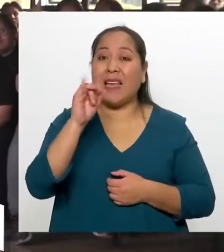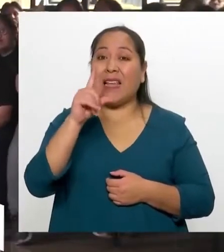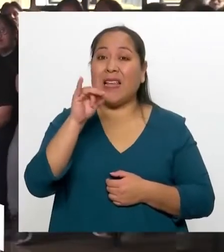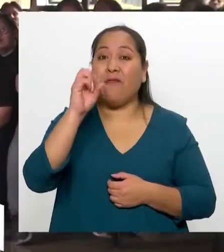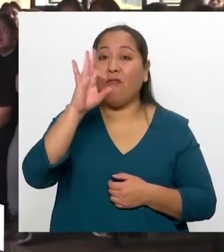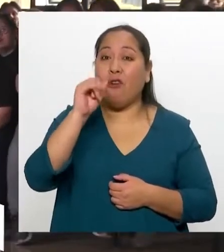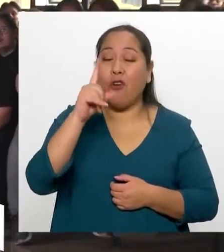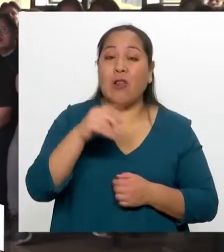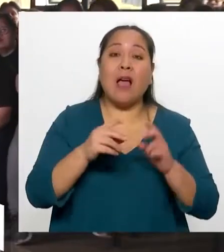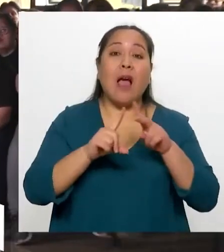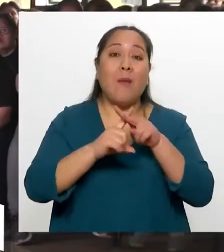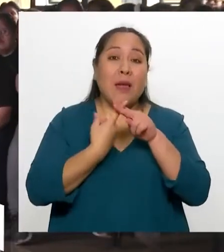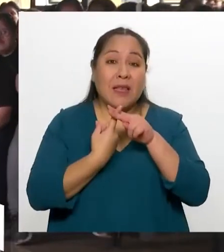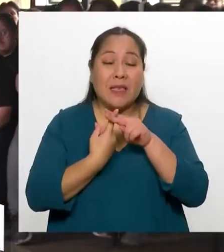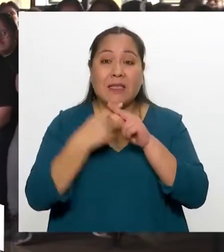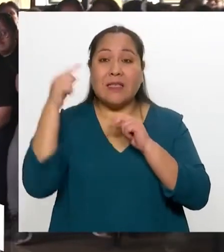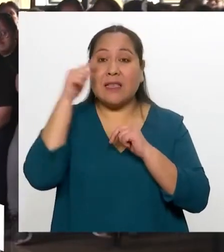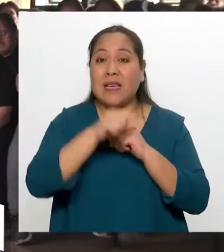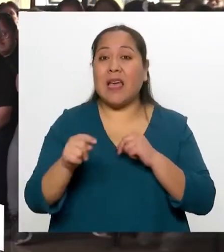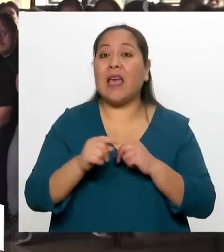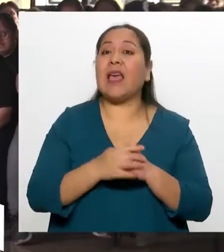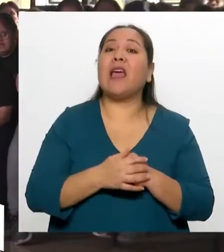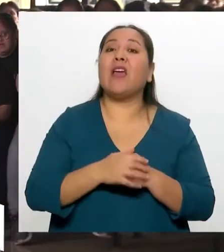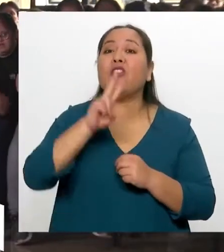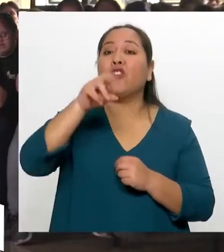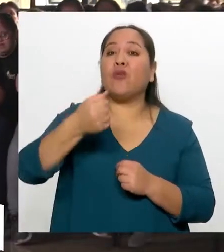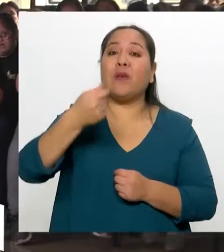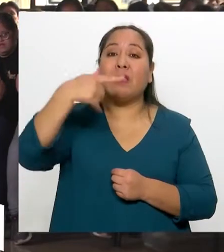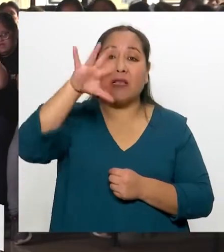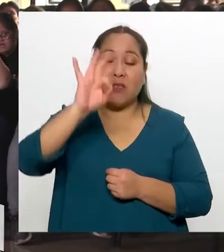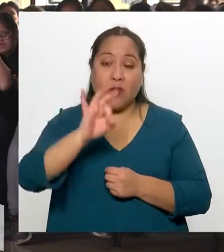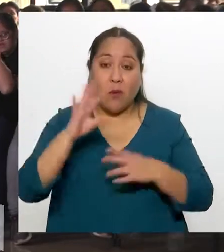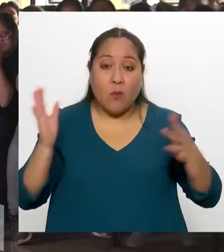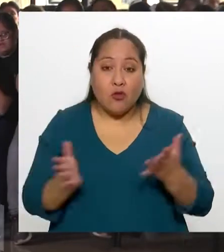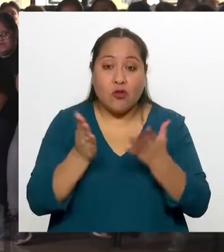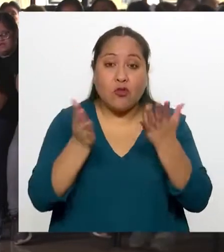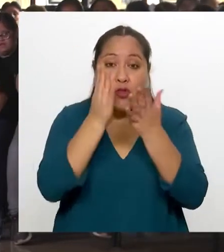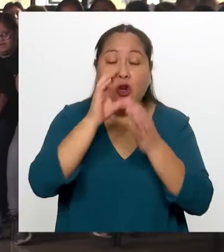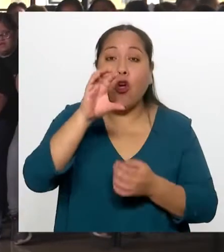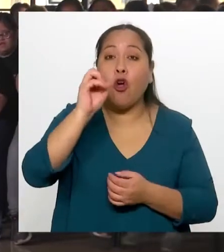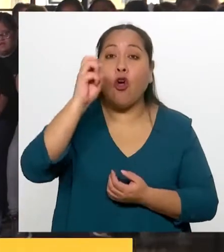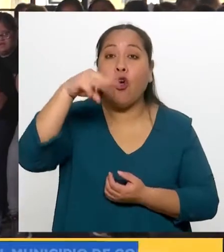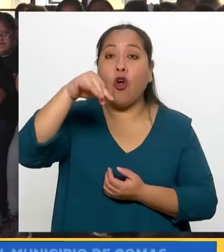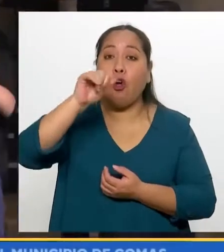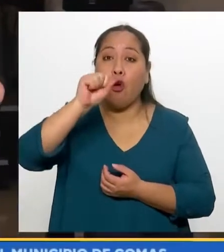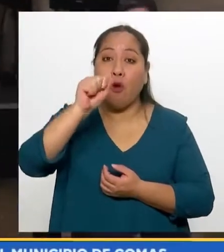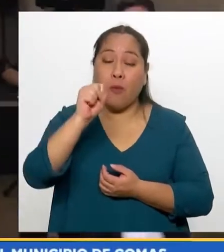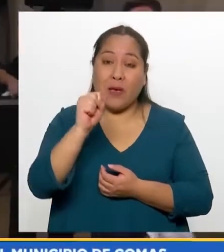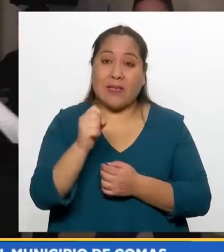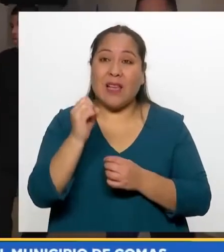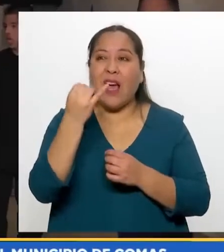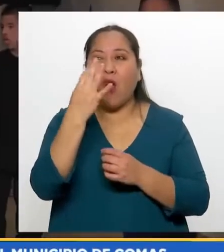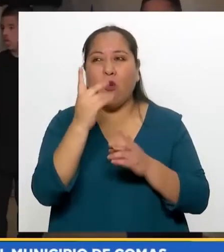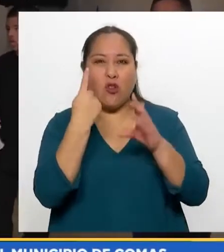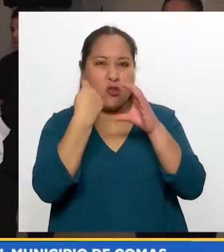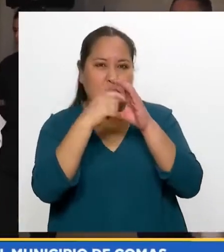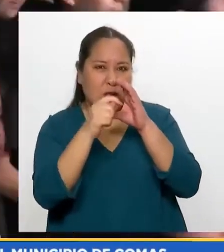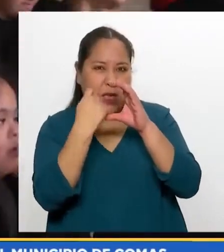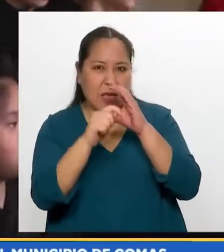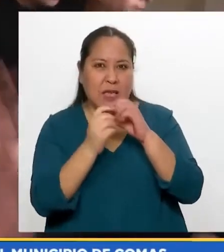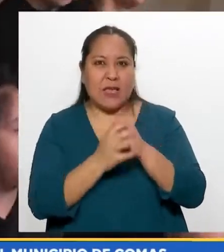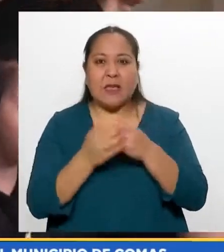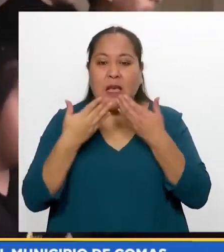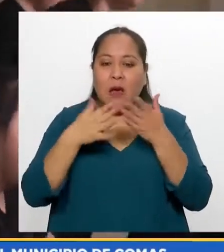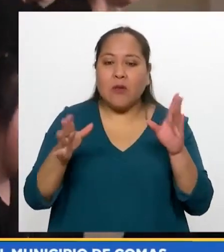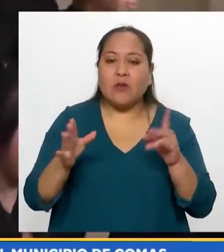nace en el 2019, impulsado por la Municipalidad de Comas, en realidad a través de unos talleres. Se me abre una nueva